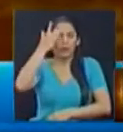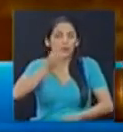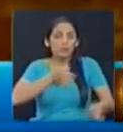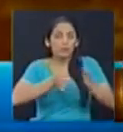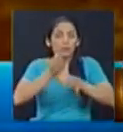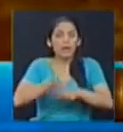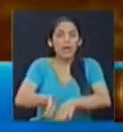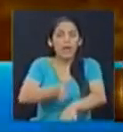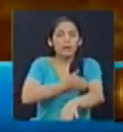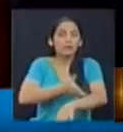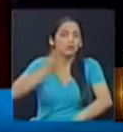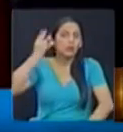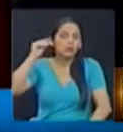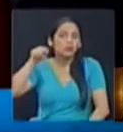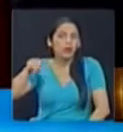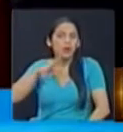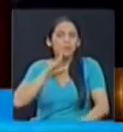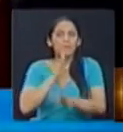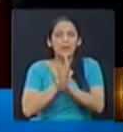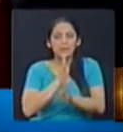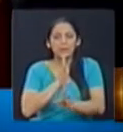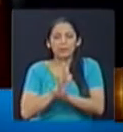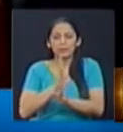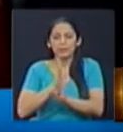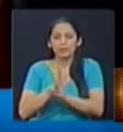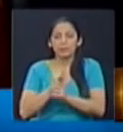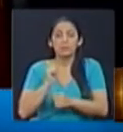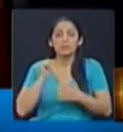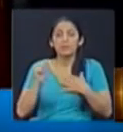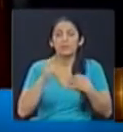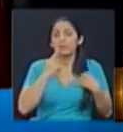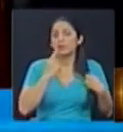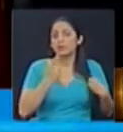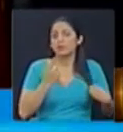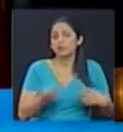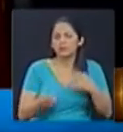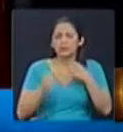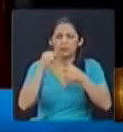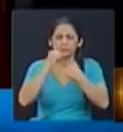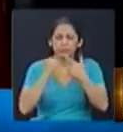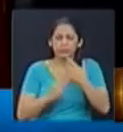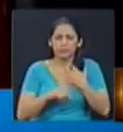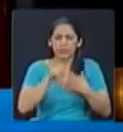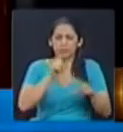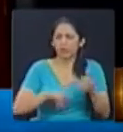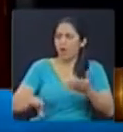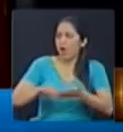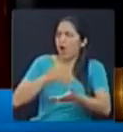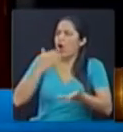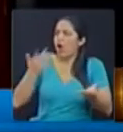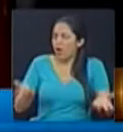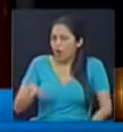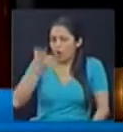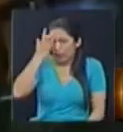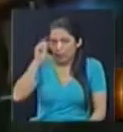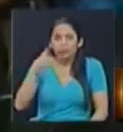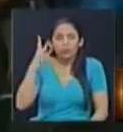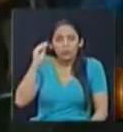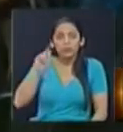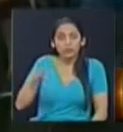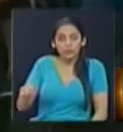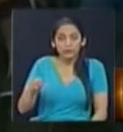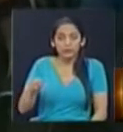audio filtrado, donde a él se lo escucha realizar una descripción de acciones que han generado dudas sobre el gobierno.